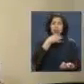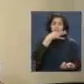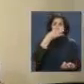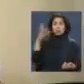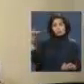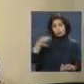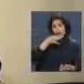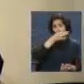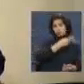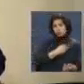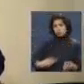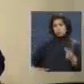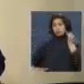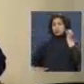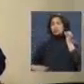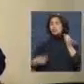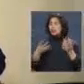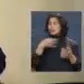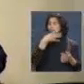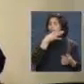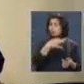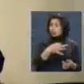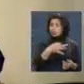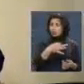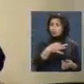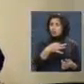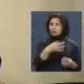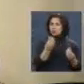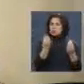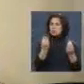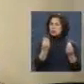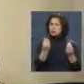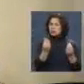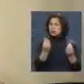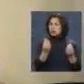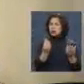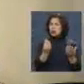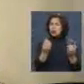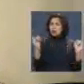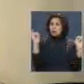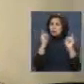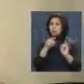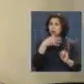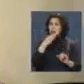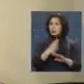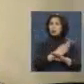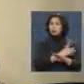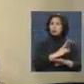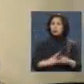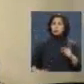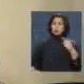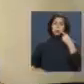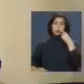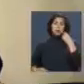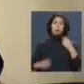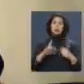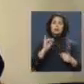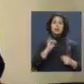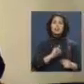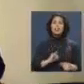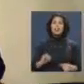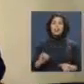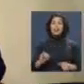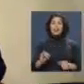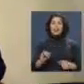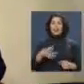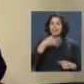suyo, presidenta, corregir algo que de muy buena fe probablemente planteó el diputado Díaz. Él habló de